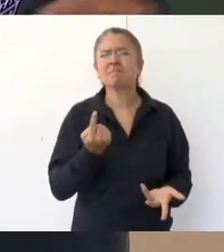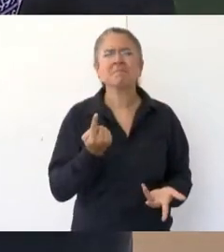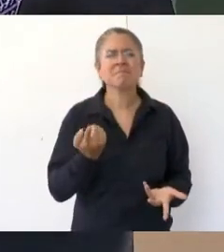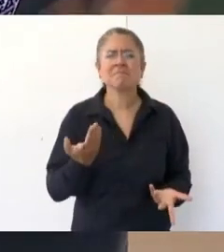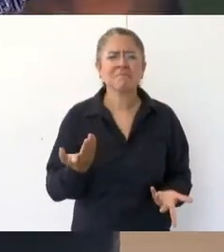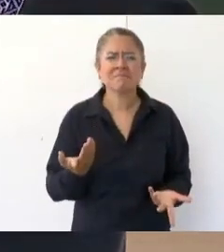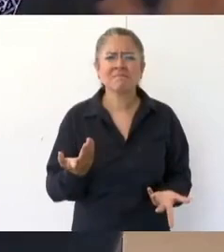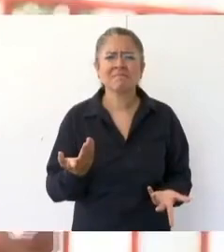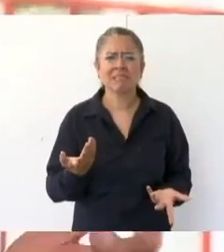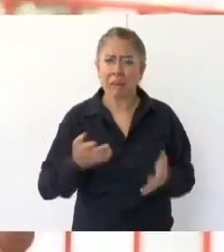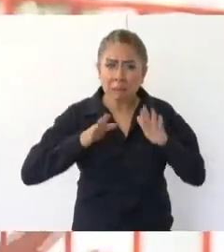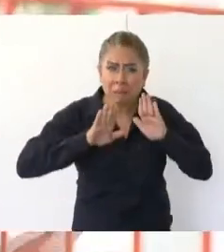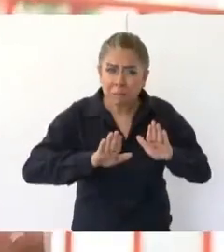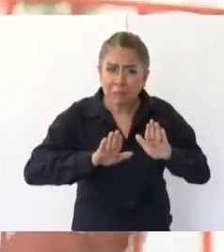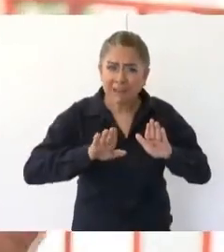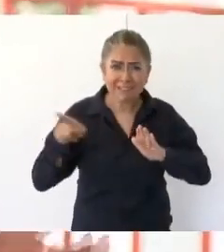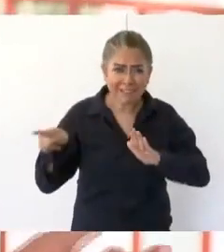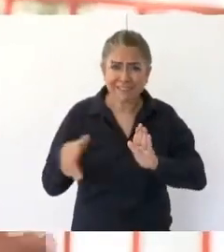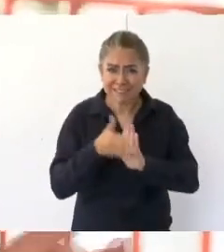se detengan